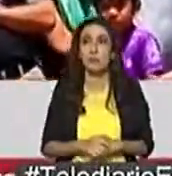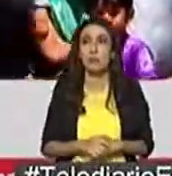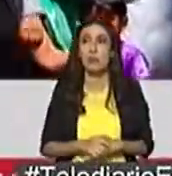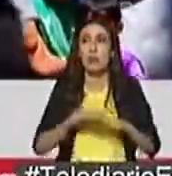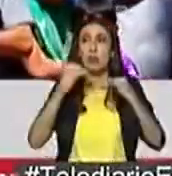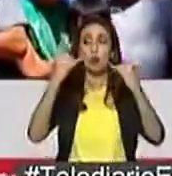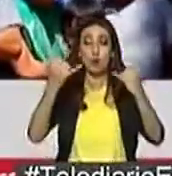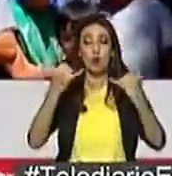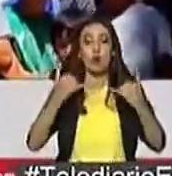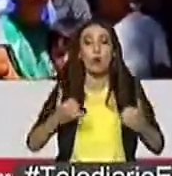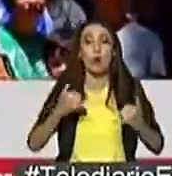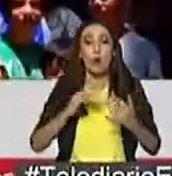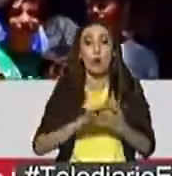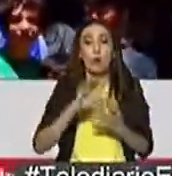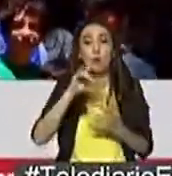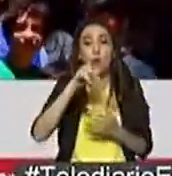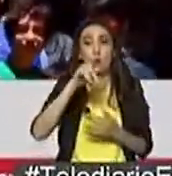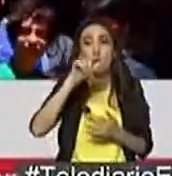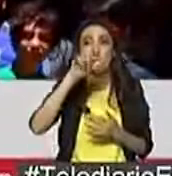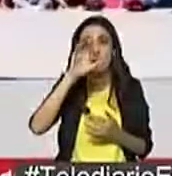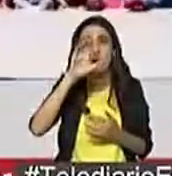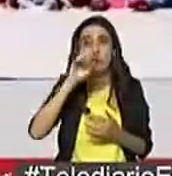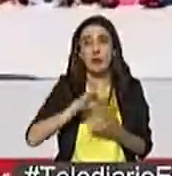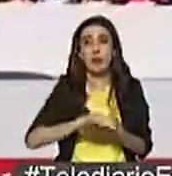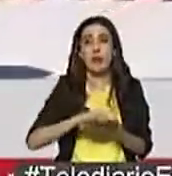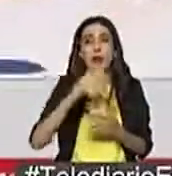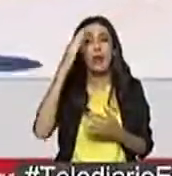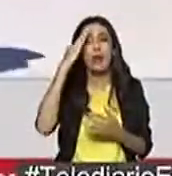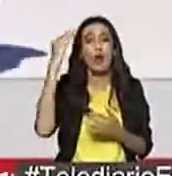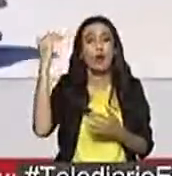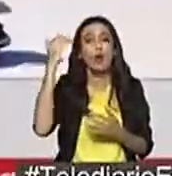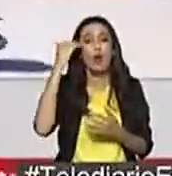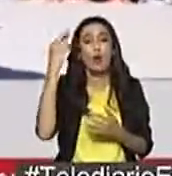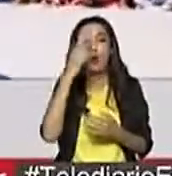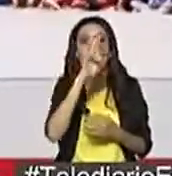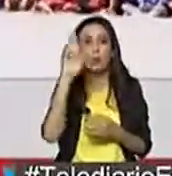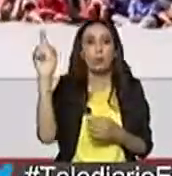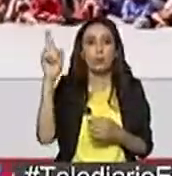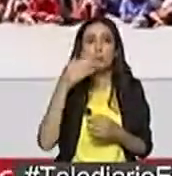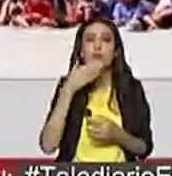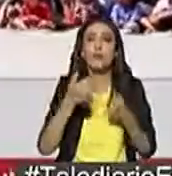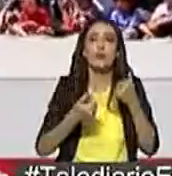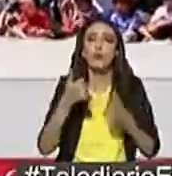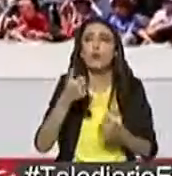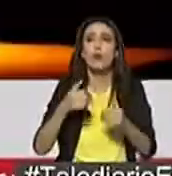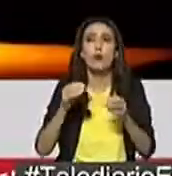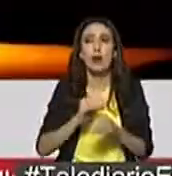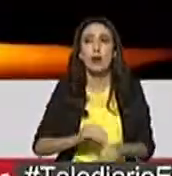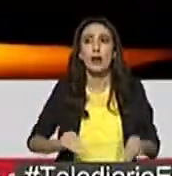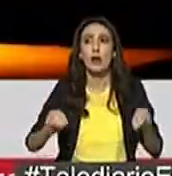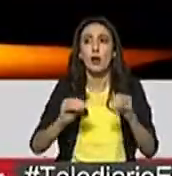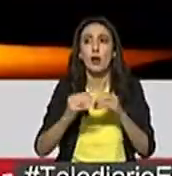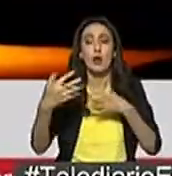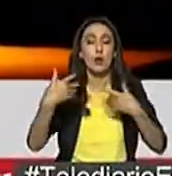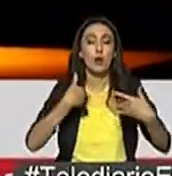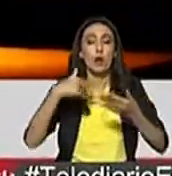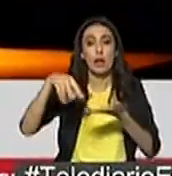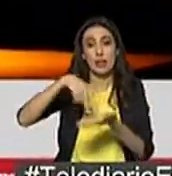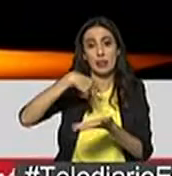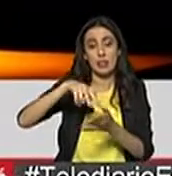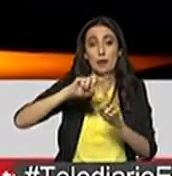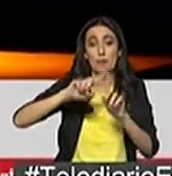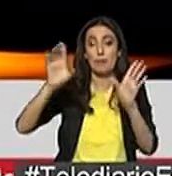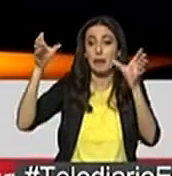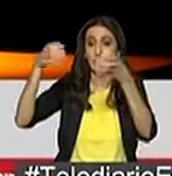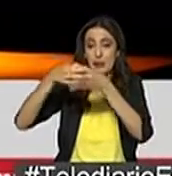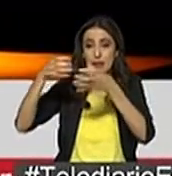Hoy, grupos como Fly Up, de Corea del Sur, ofrecieron su energía a través del baile y la coreografía. Mientras, en el Centro